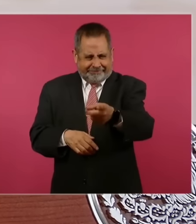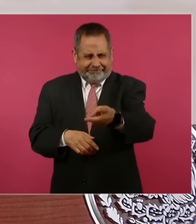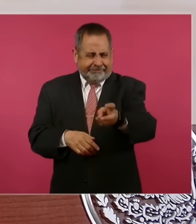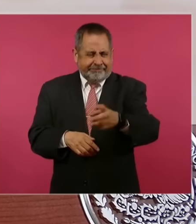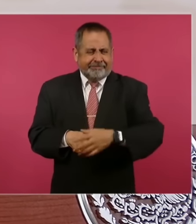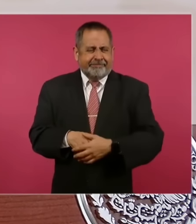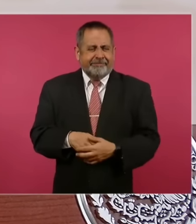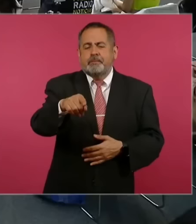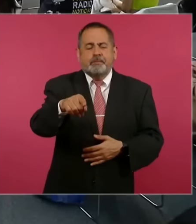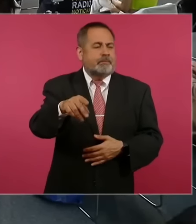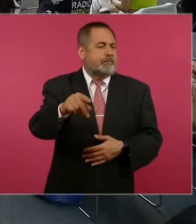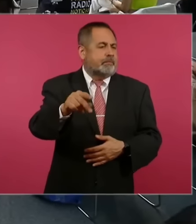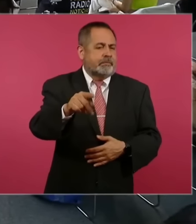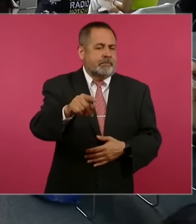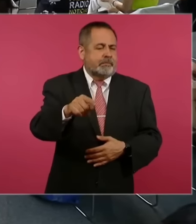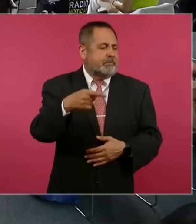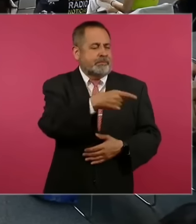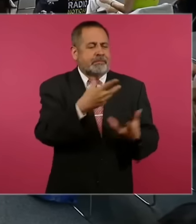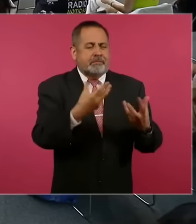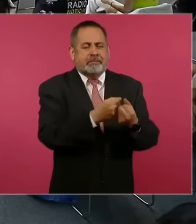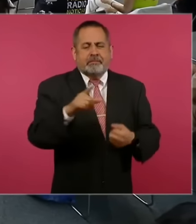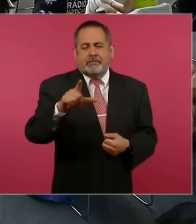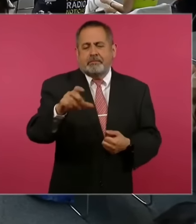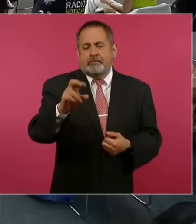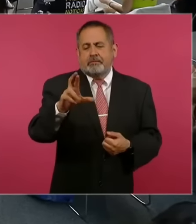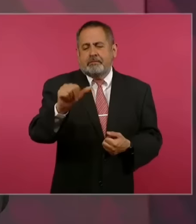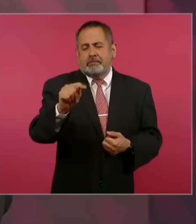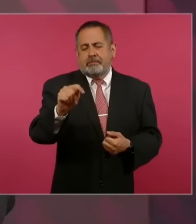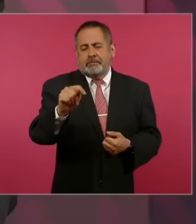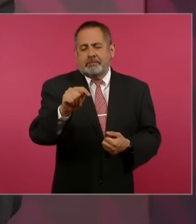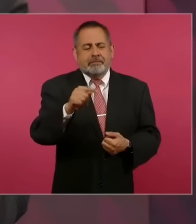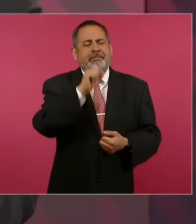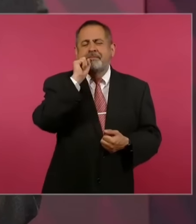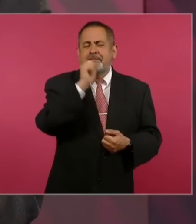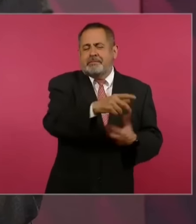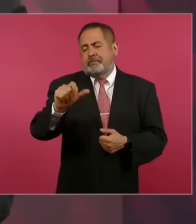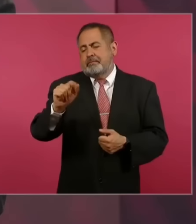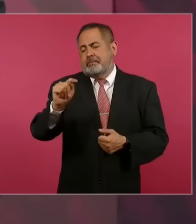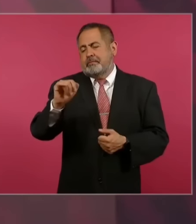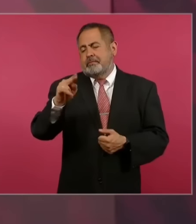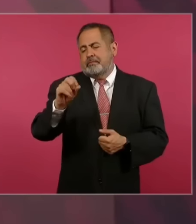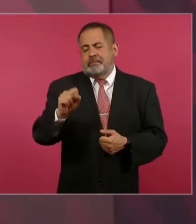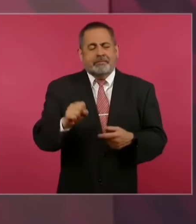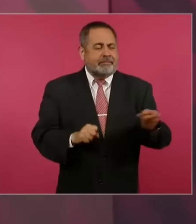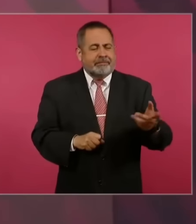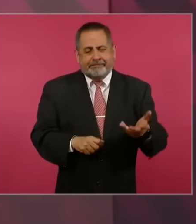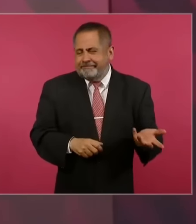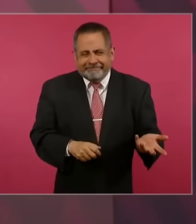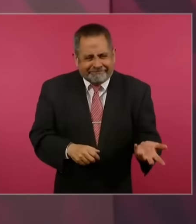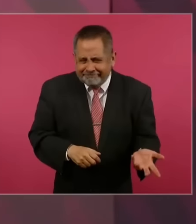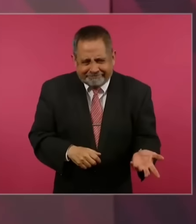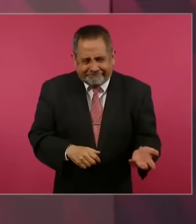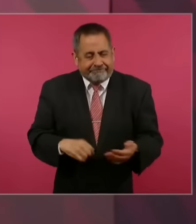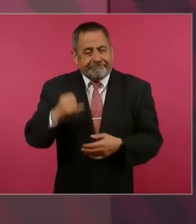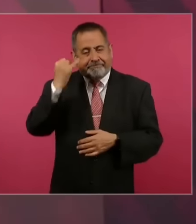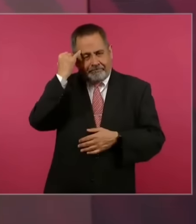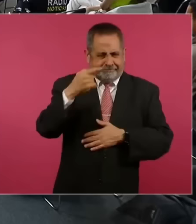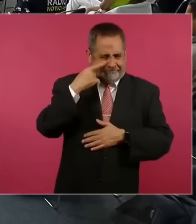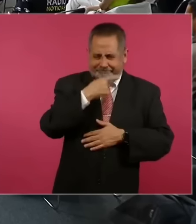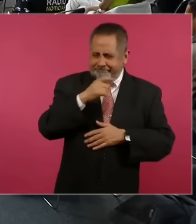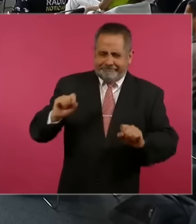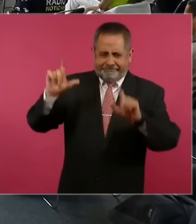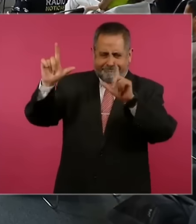el de Loret de Mola. Latinus, sí, Latinus, sí. Pero imagínense, pon la